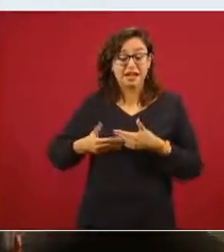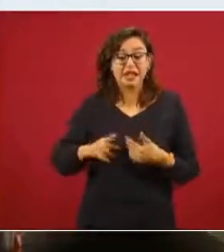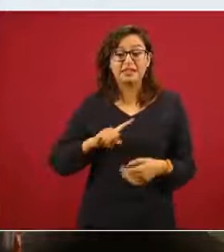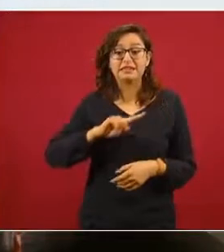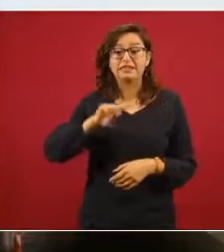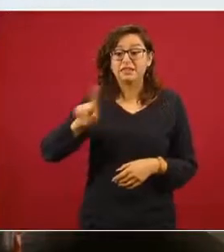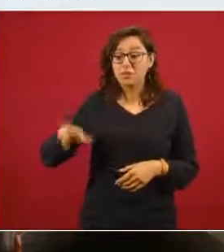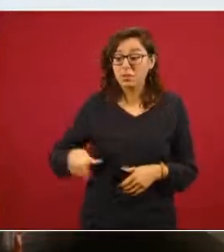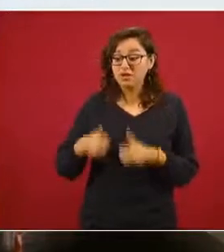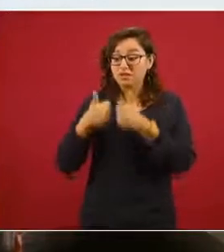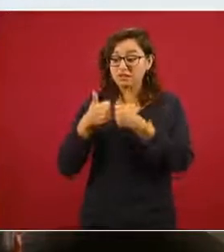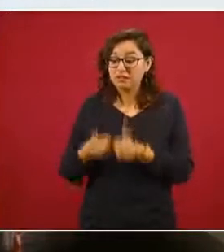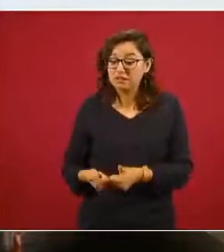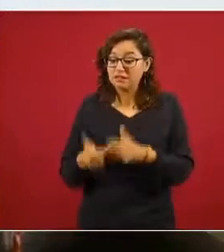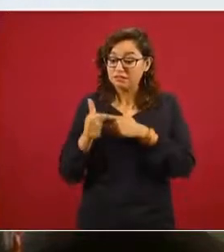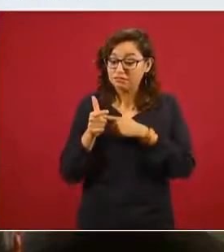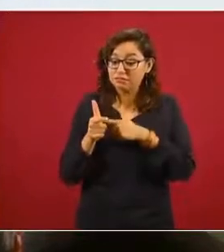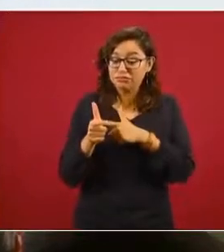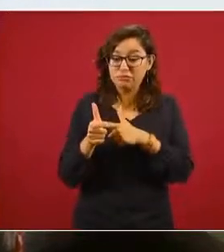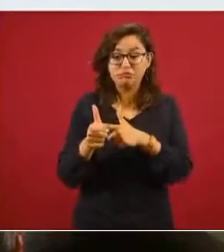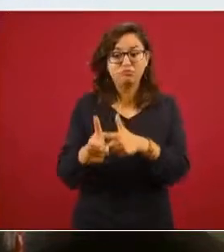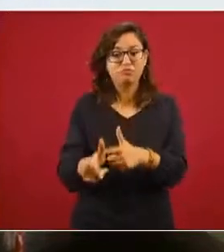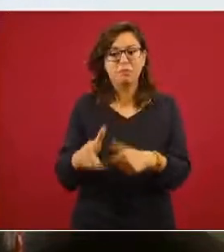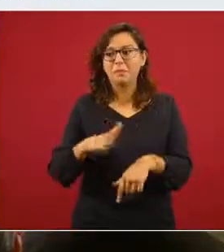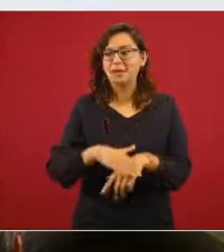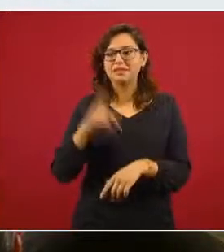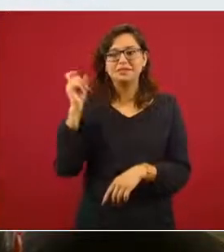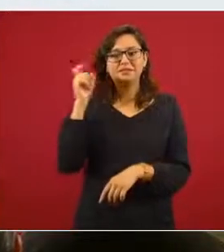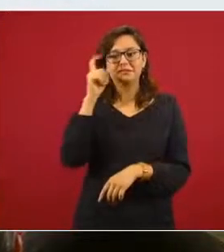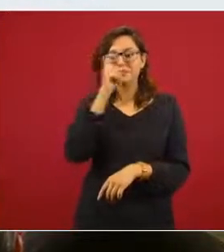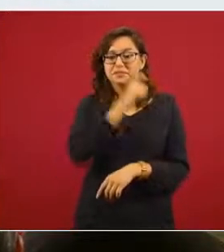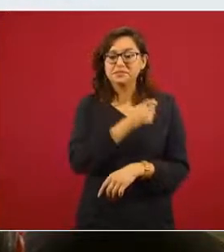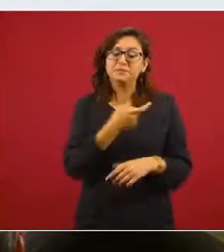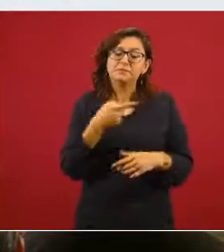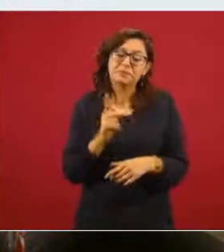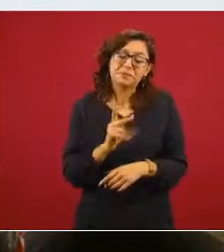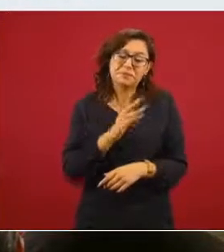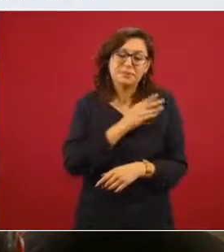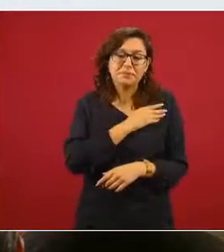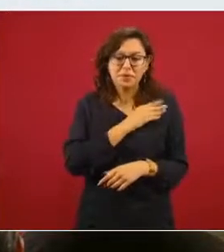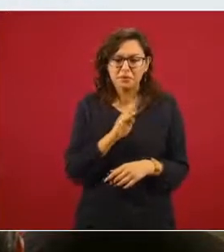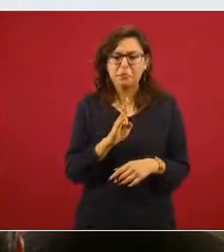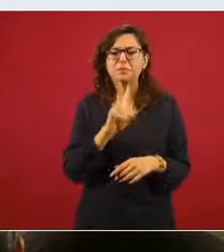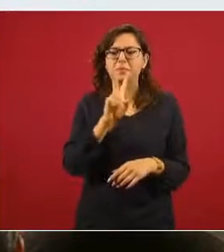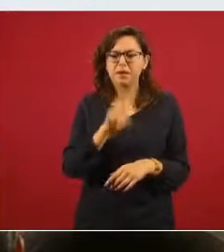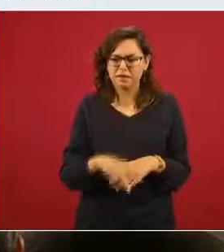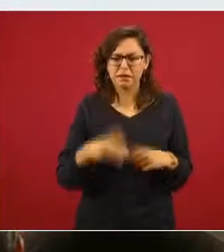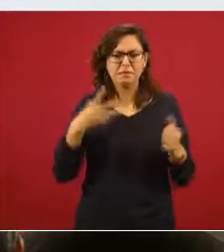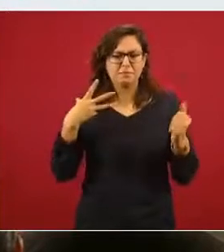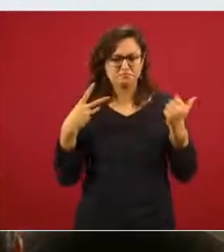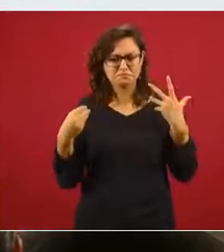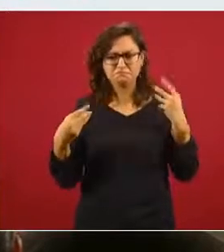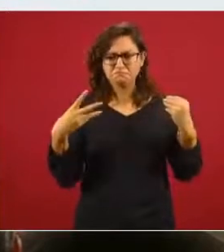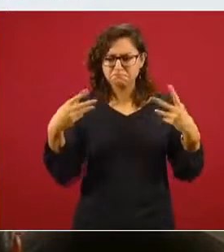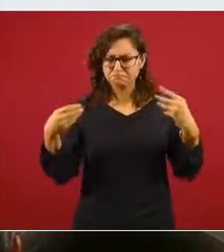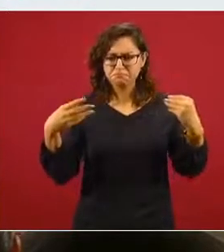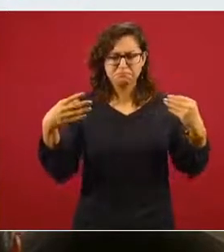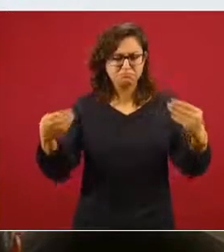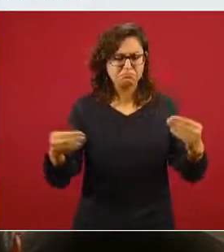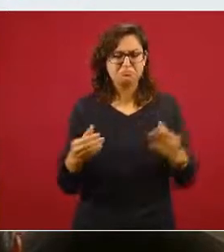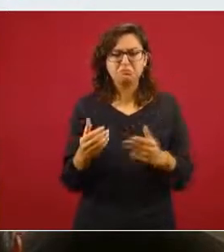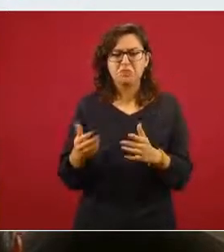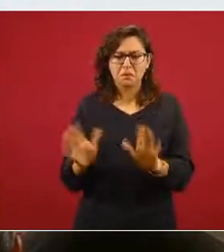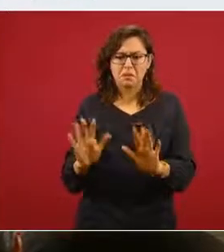necesario mantener el confinamiento, fuera más difícil conservarlo. Sin embargo, le reconocemos que eso retardó la entrada de la